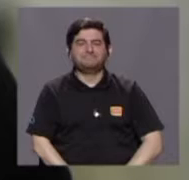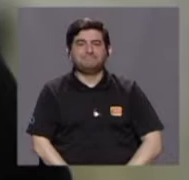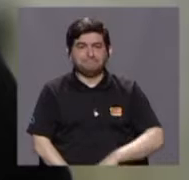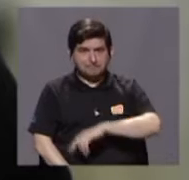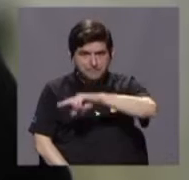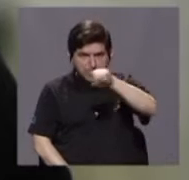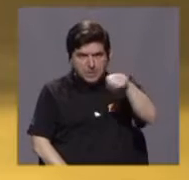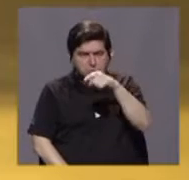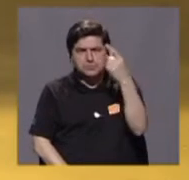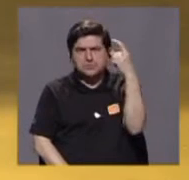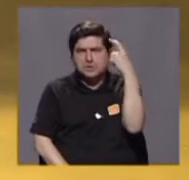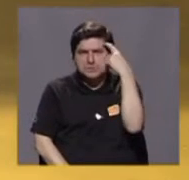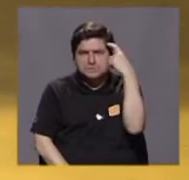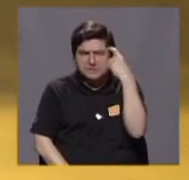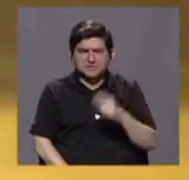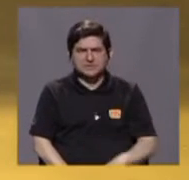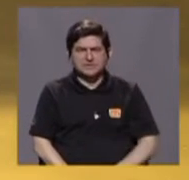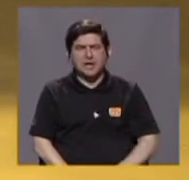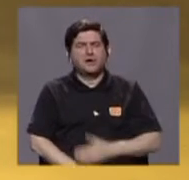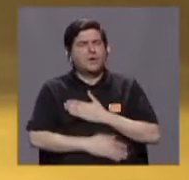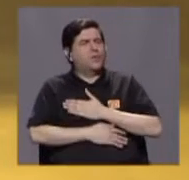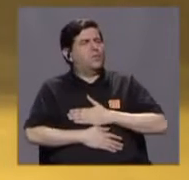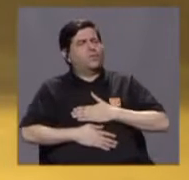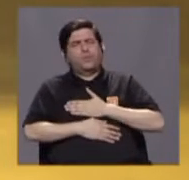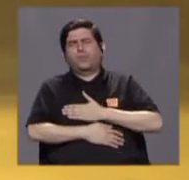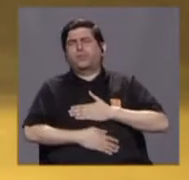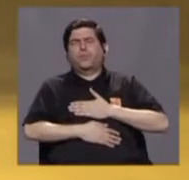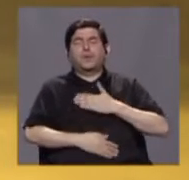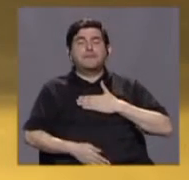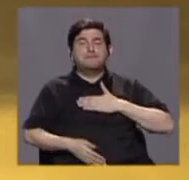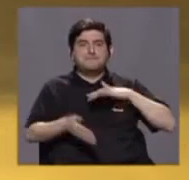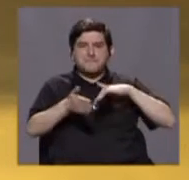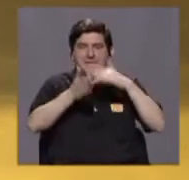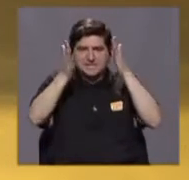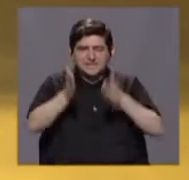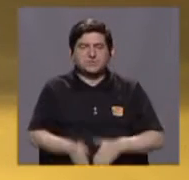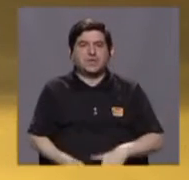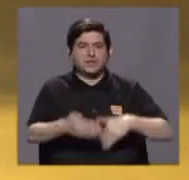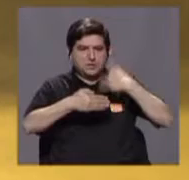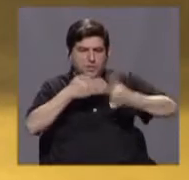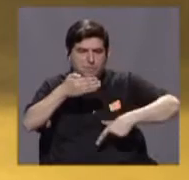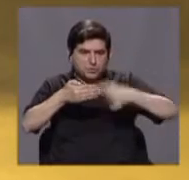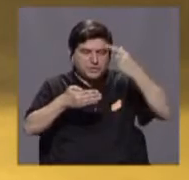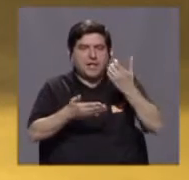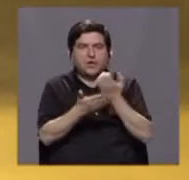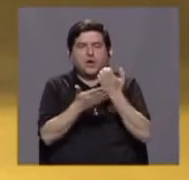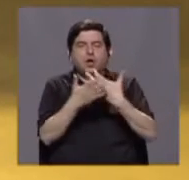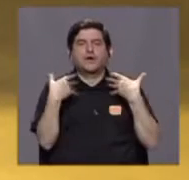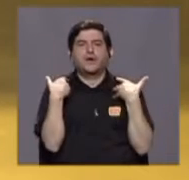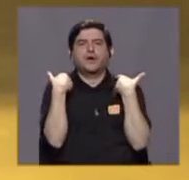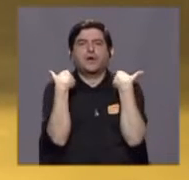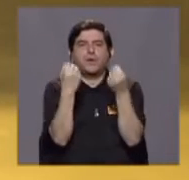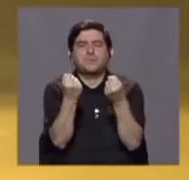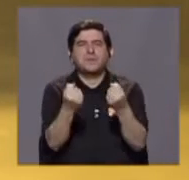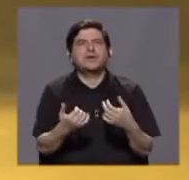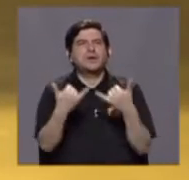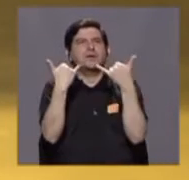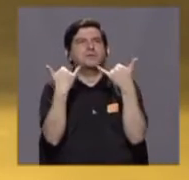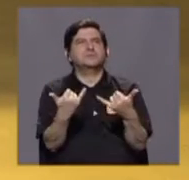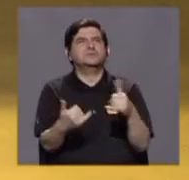Ustedes podrían imaginarse cuánto lo disfrutaron mis estudiantes del posgrado de Economía de la Salud